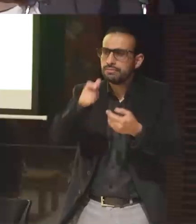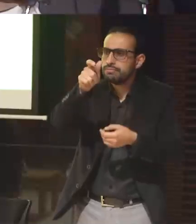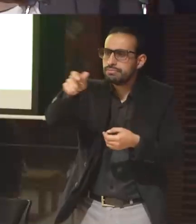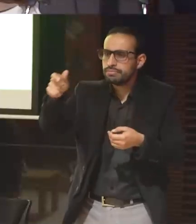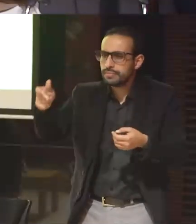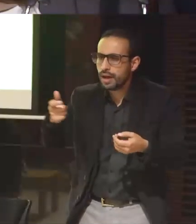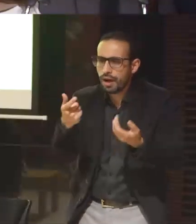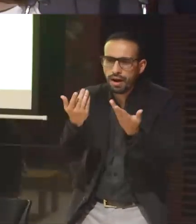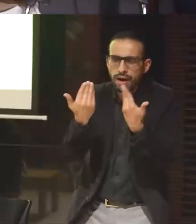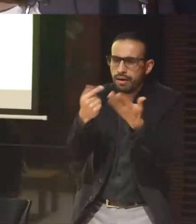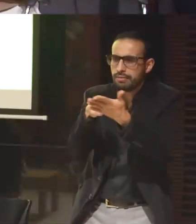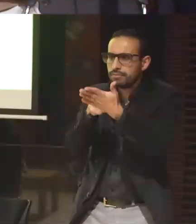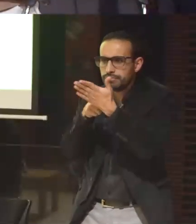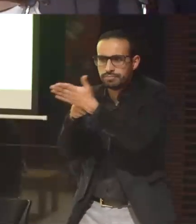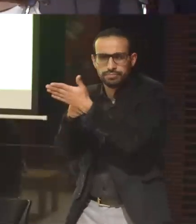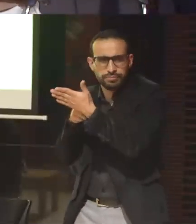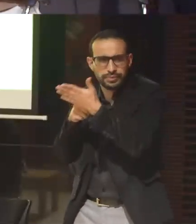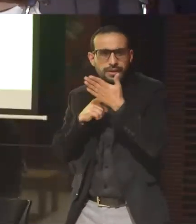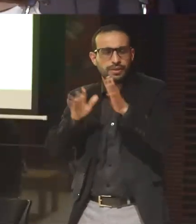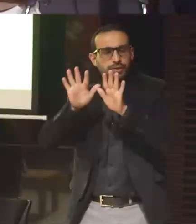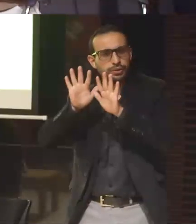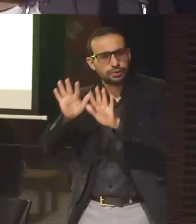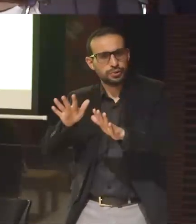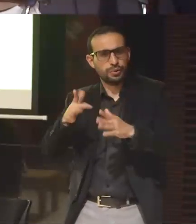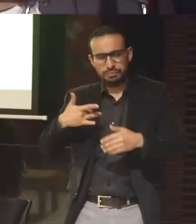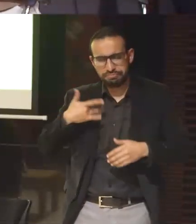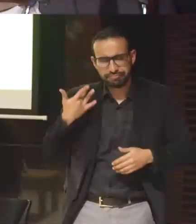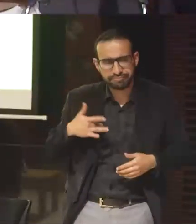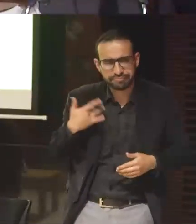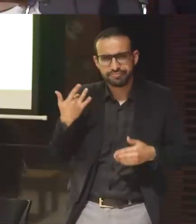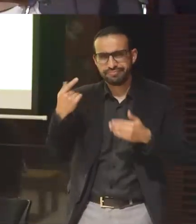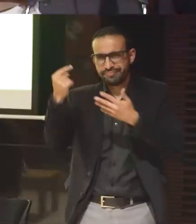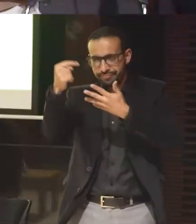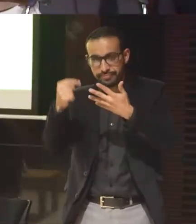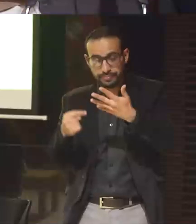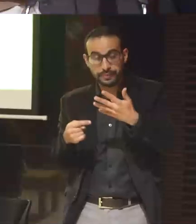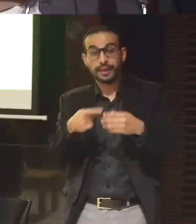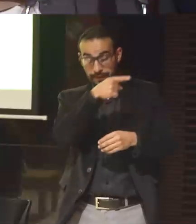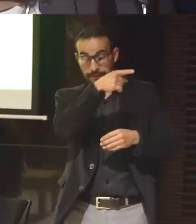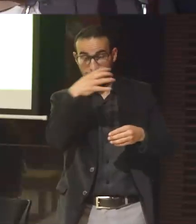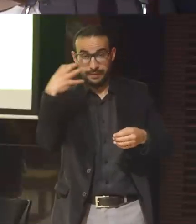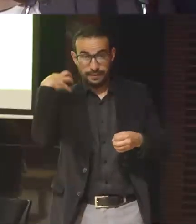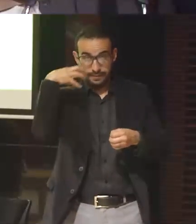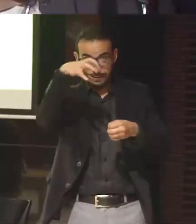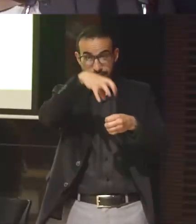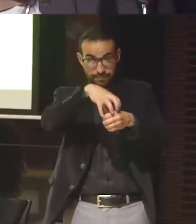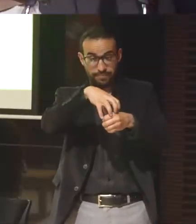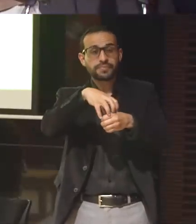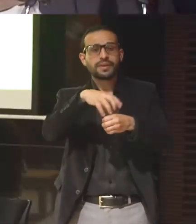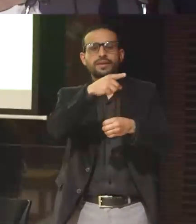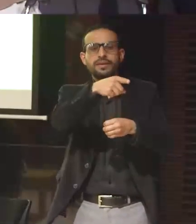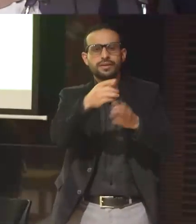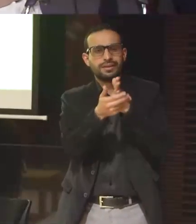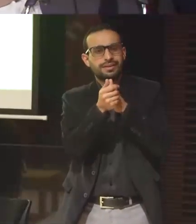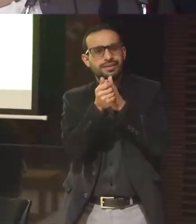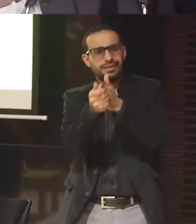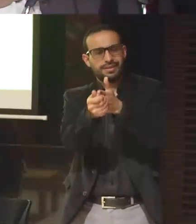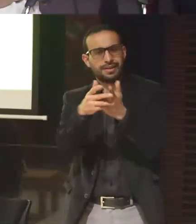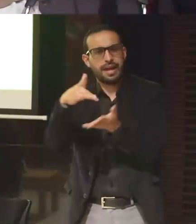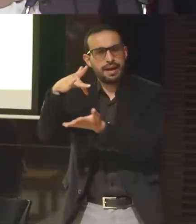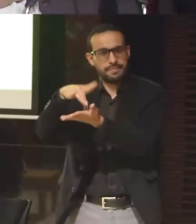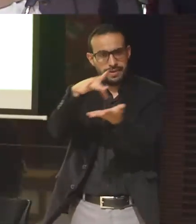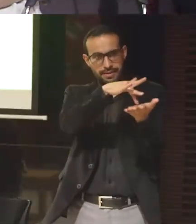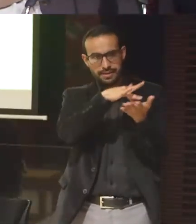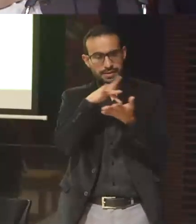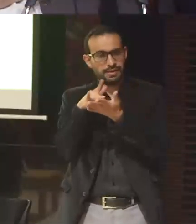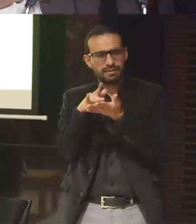esos aspectos. Nosotros creamos una metodología en Ciudad Bolívar en particular de participación que buscaba mostrar a todo el